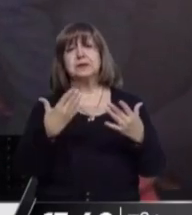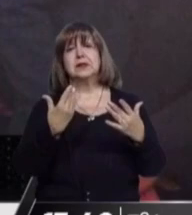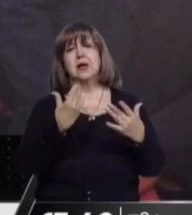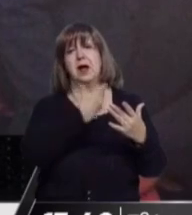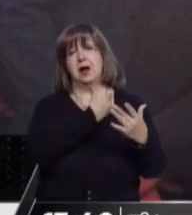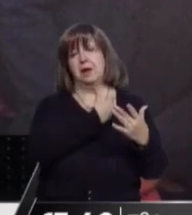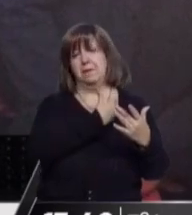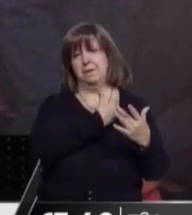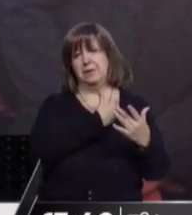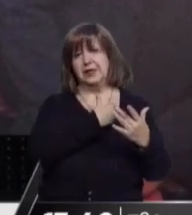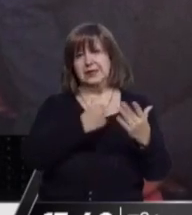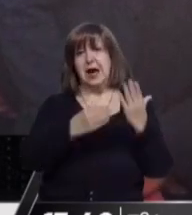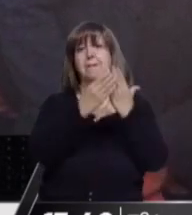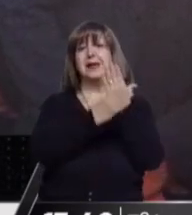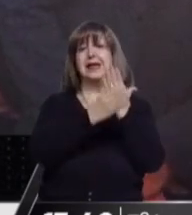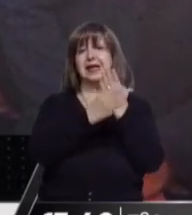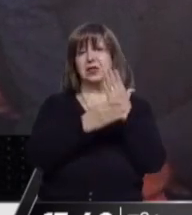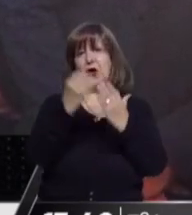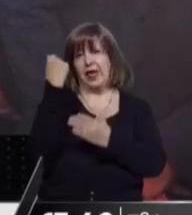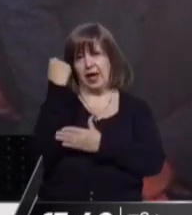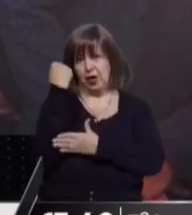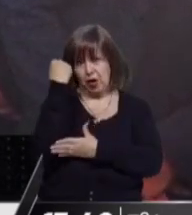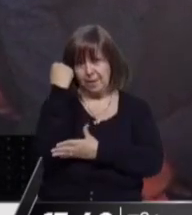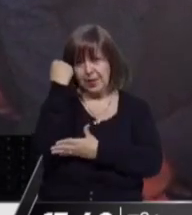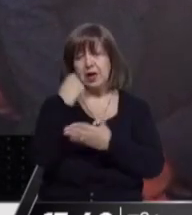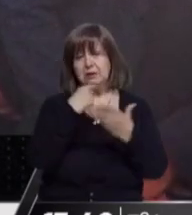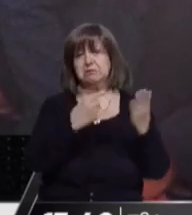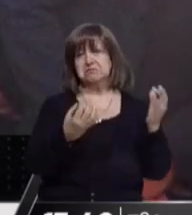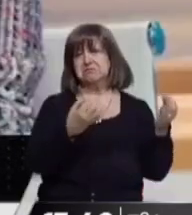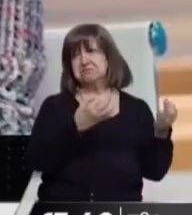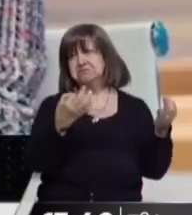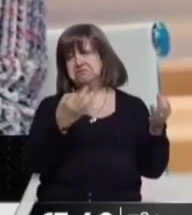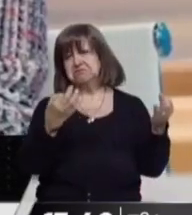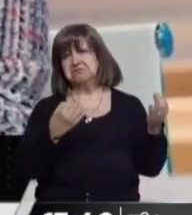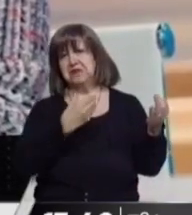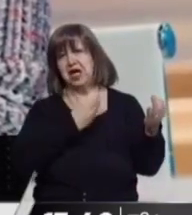Banco Central como la fiscal y la de financiamiento al Tesoro, fueron sobrecumplidas.